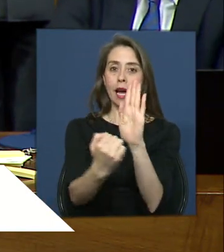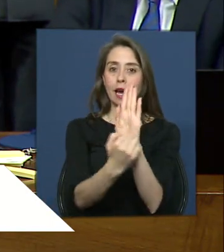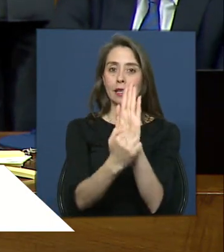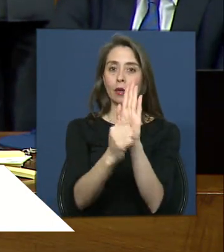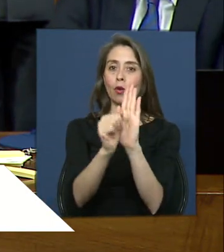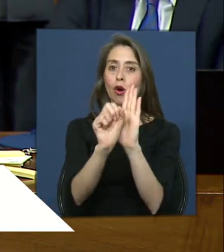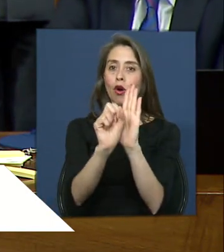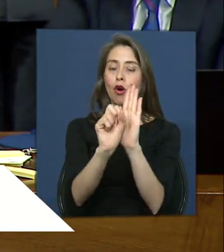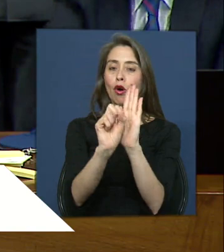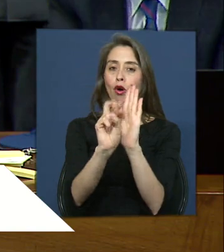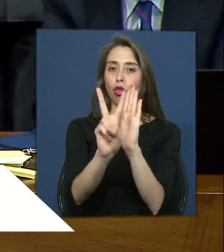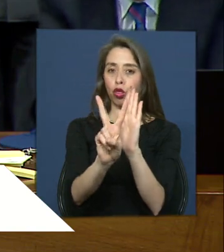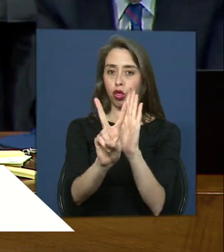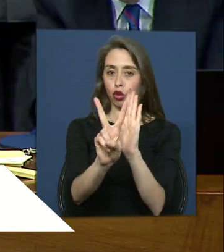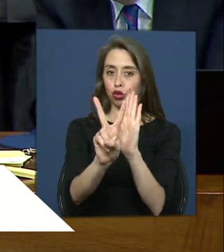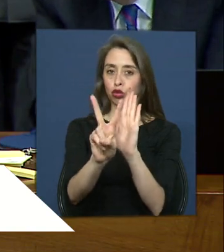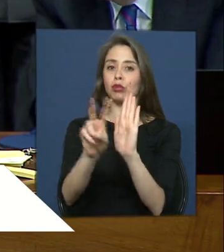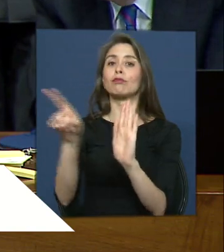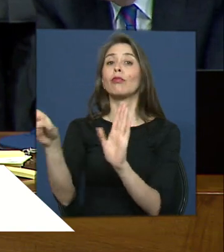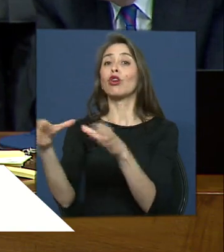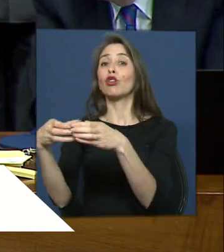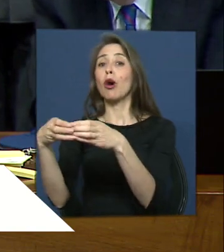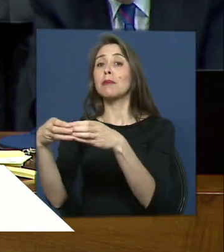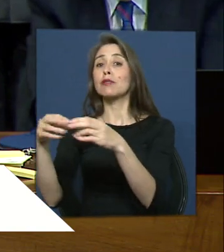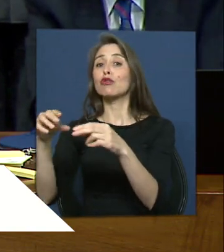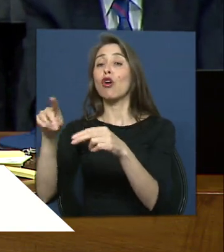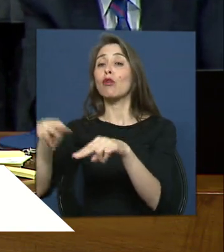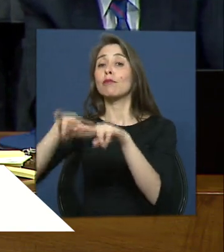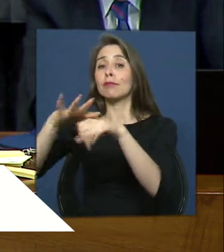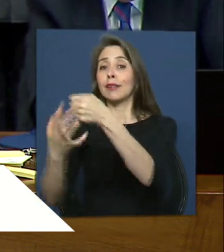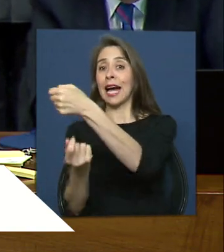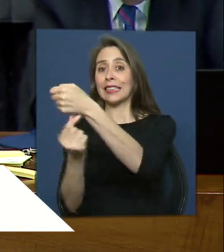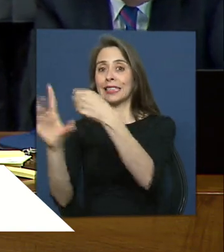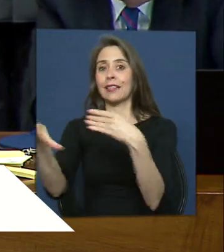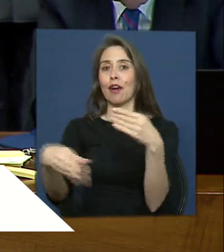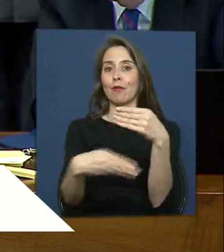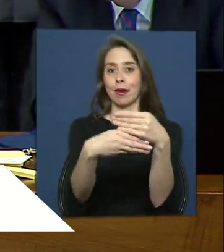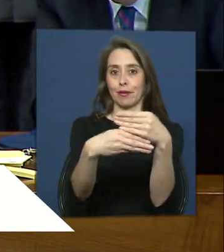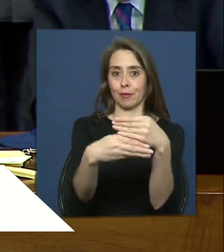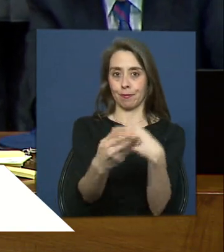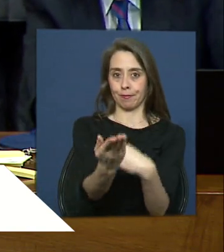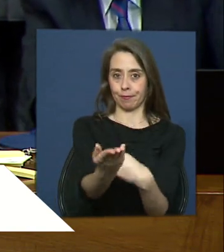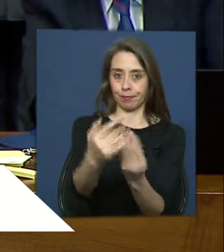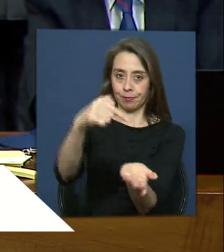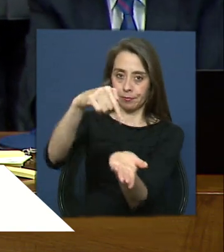en particular el artículo 2 incorporado por la Comisión de Hacienda. En votación.